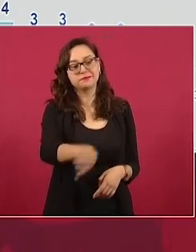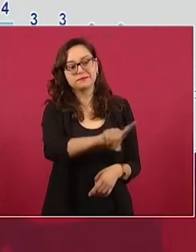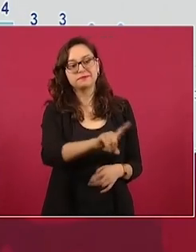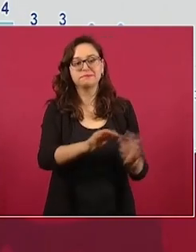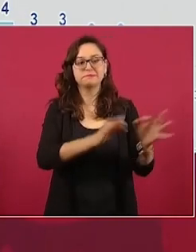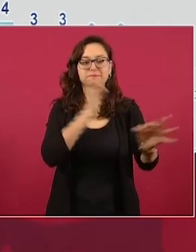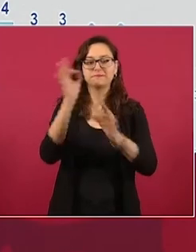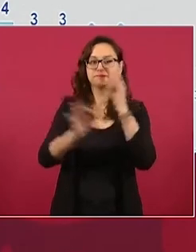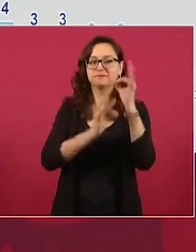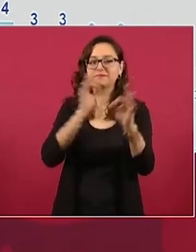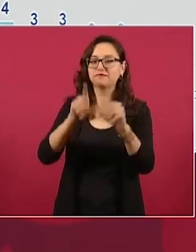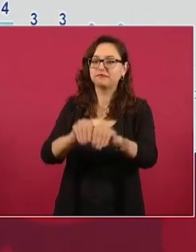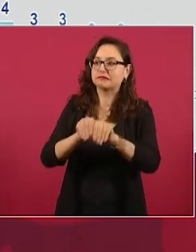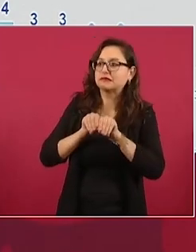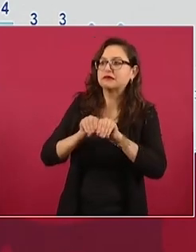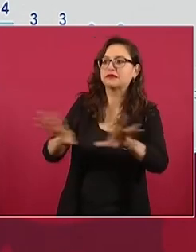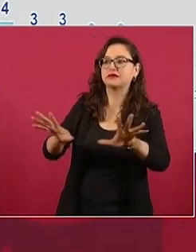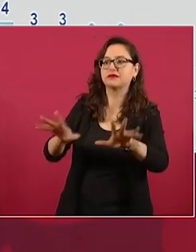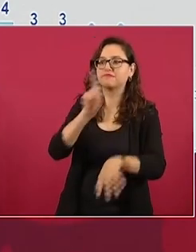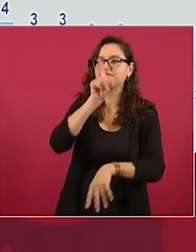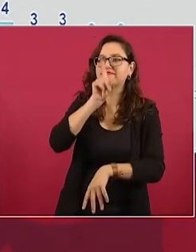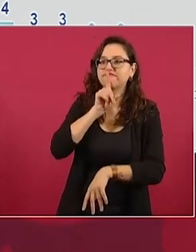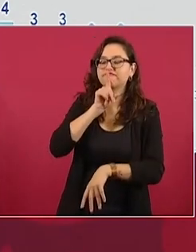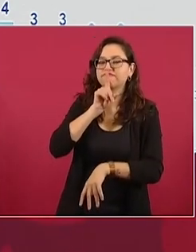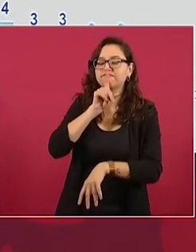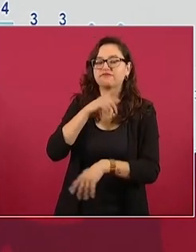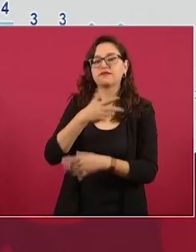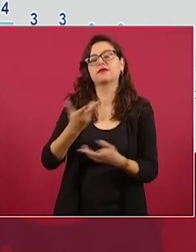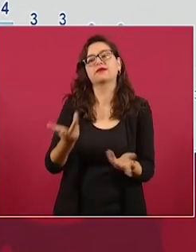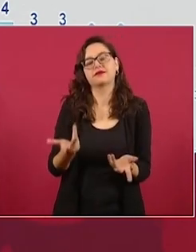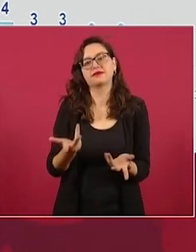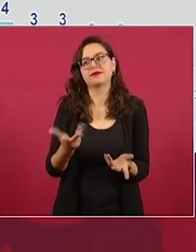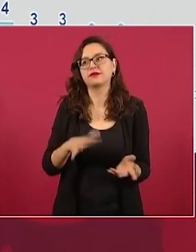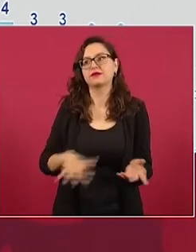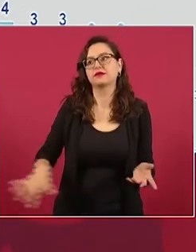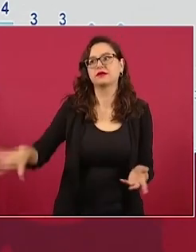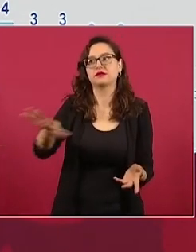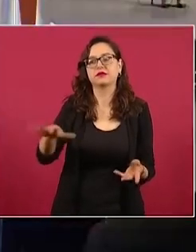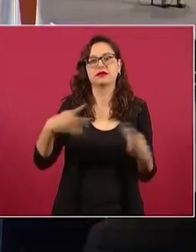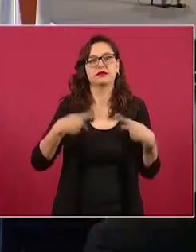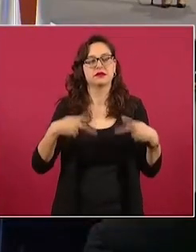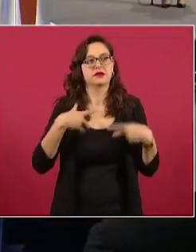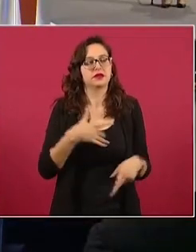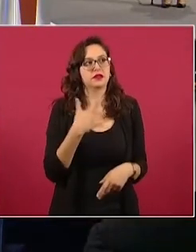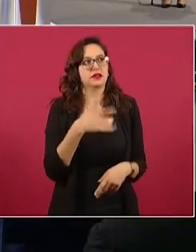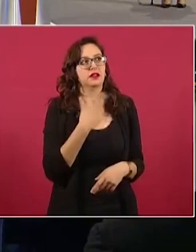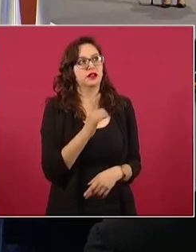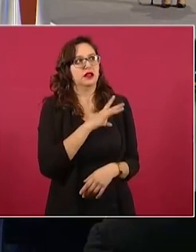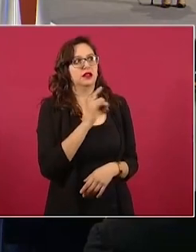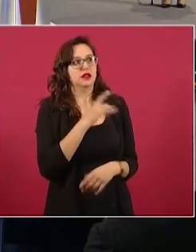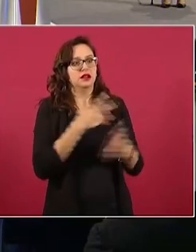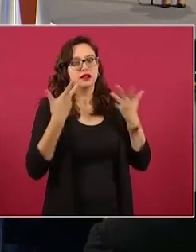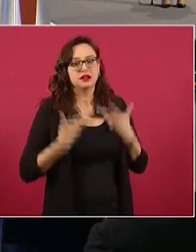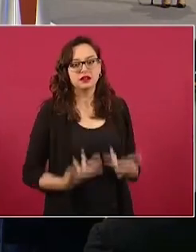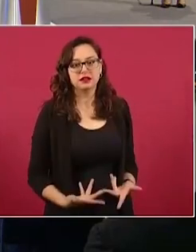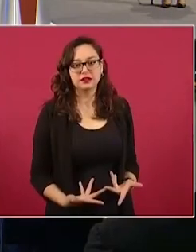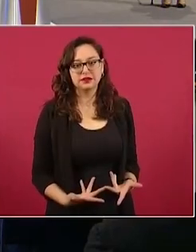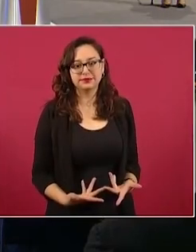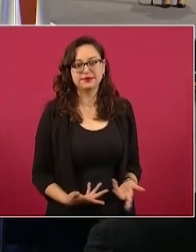la percepción es otra. Y tiene que ver también con